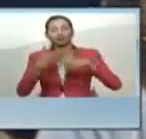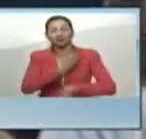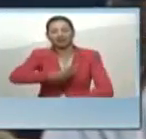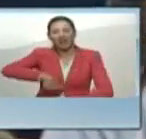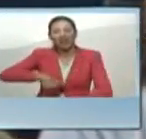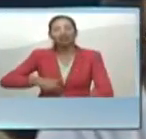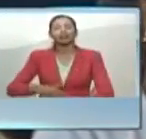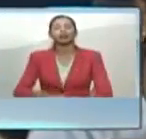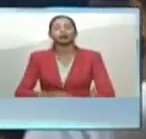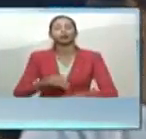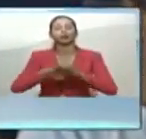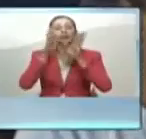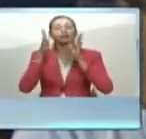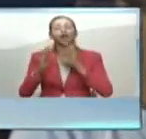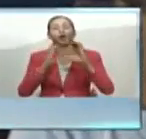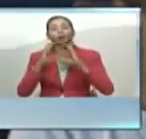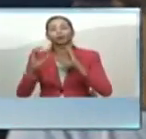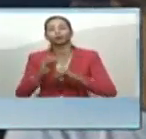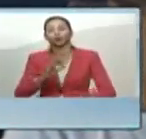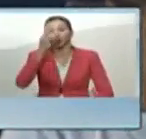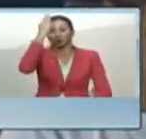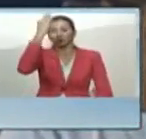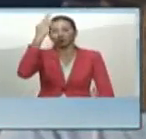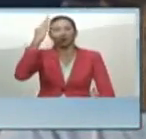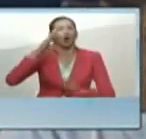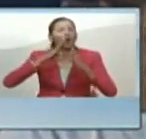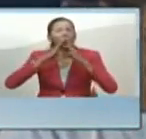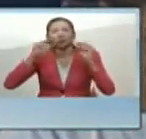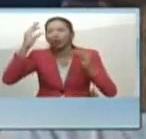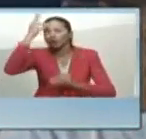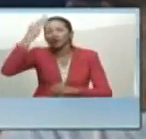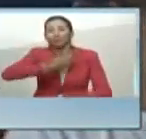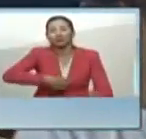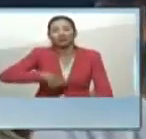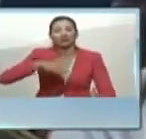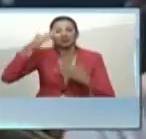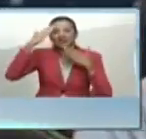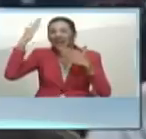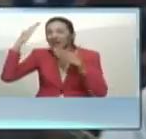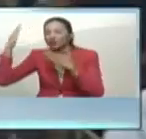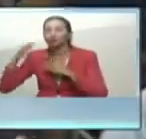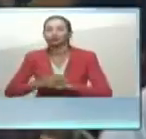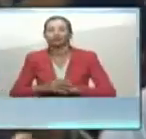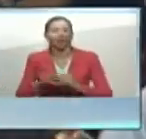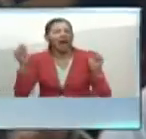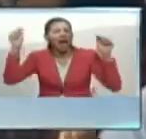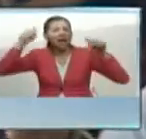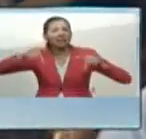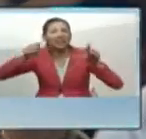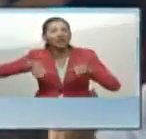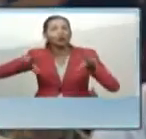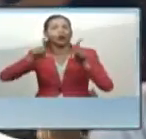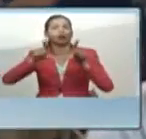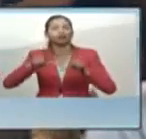Comunicación y al consejo, a todos los consejos presidenciales que hoy nos encontramos en este espacio.